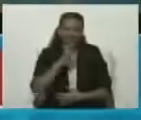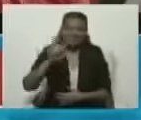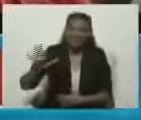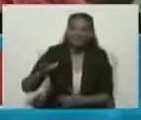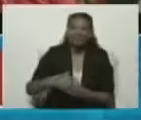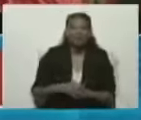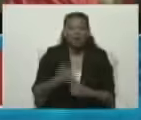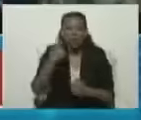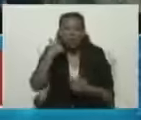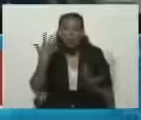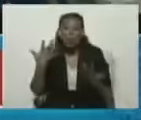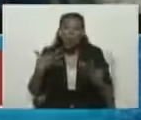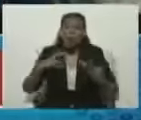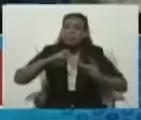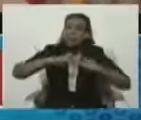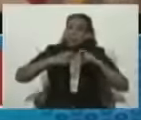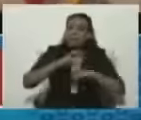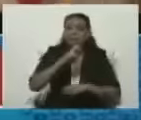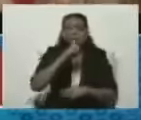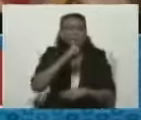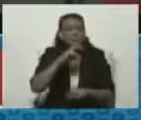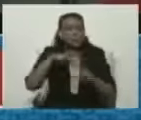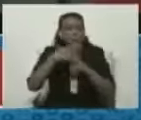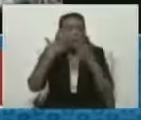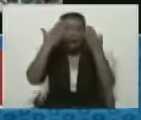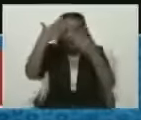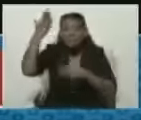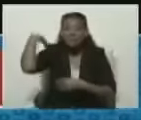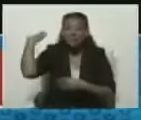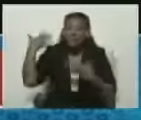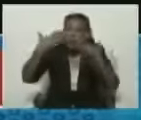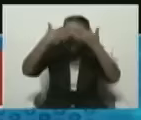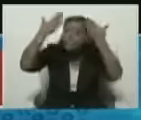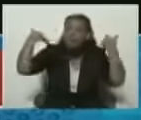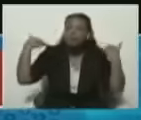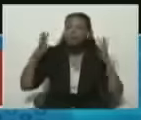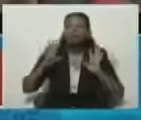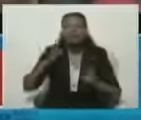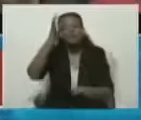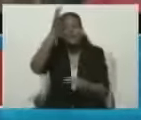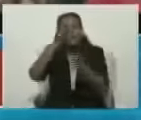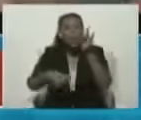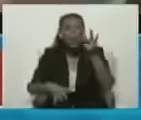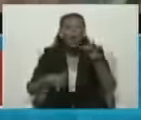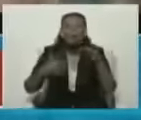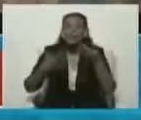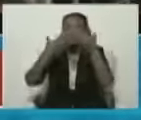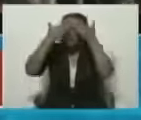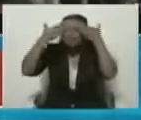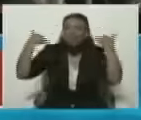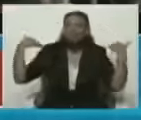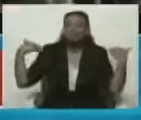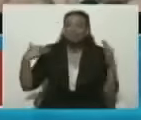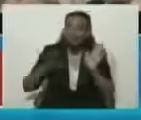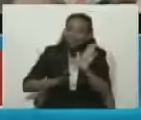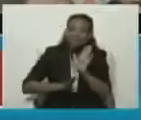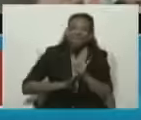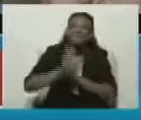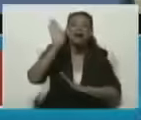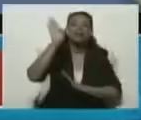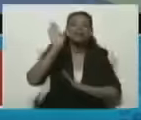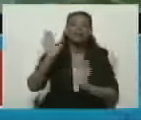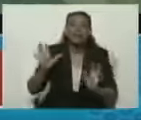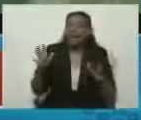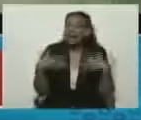en medio de las adversidades que vivimos en el pasado y que afortunadamente estamos ya superando, estaba